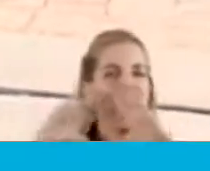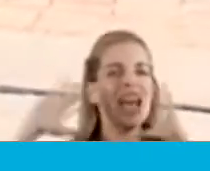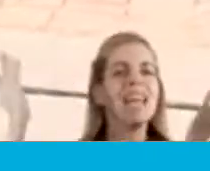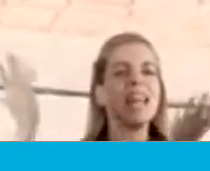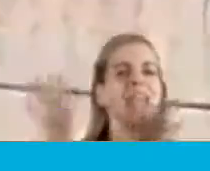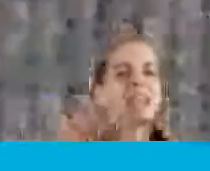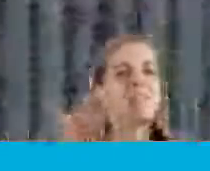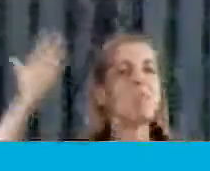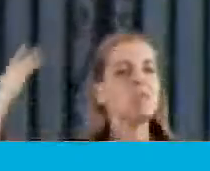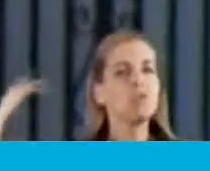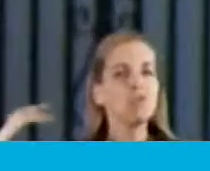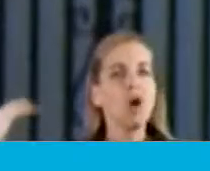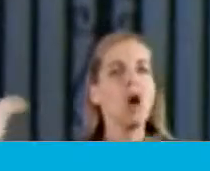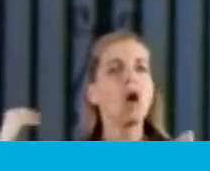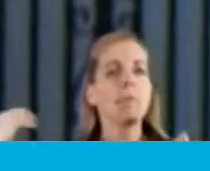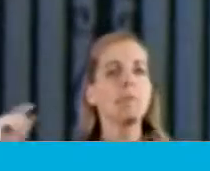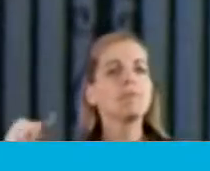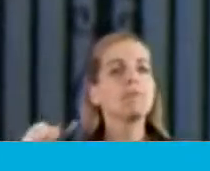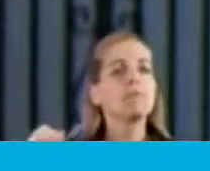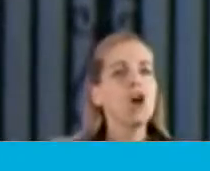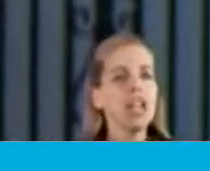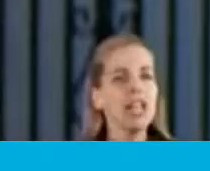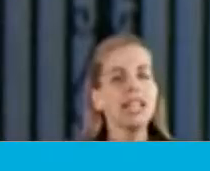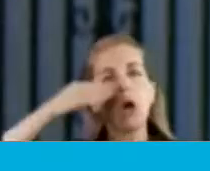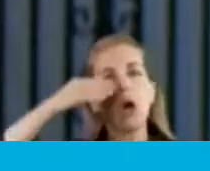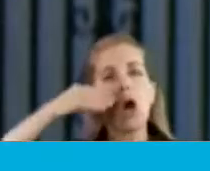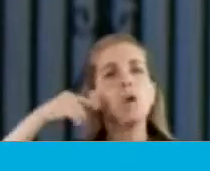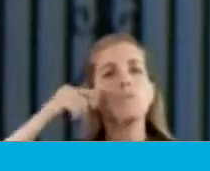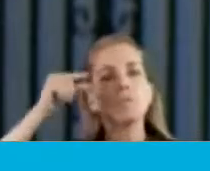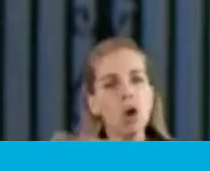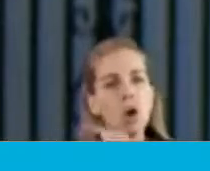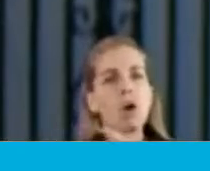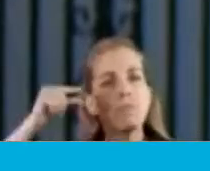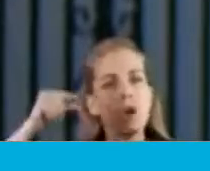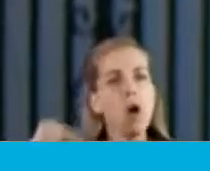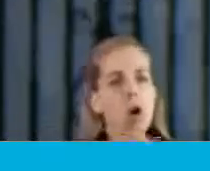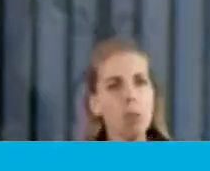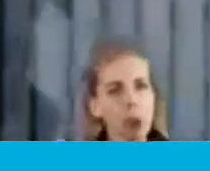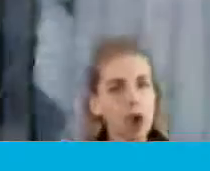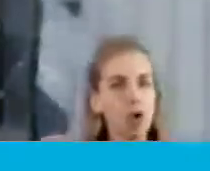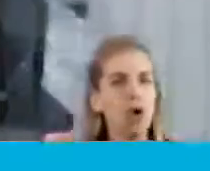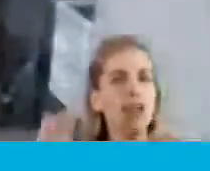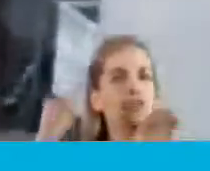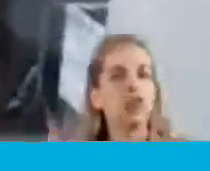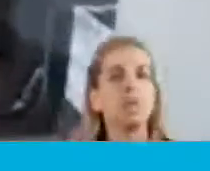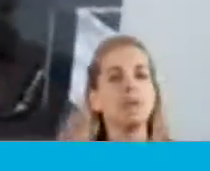política poco a poco dejaba de ser un tema exclusivo de los sectores privilegiados.